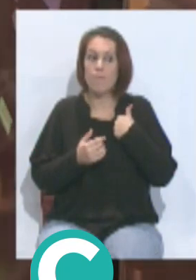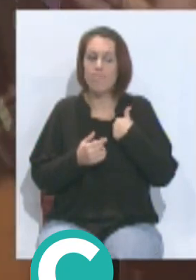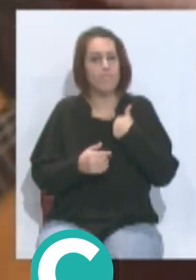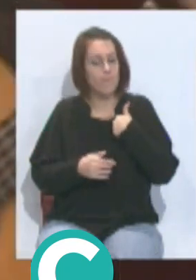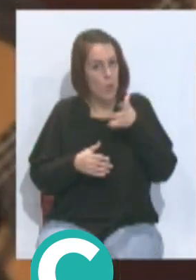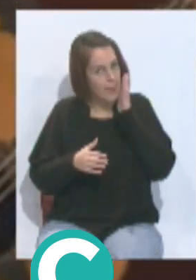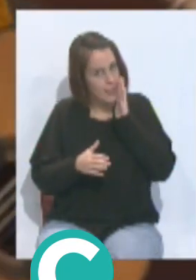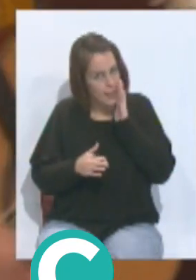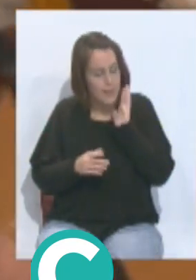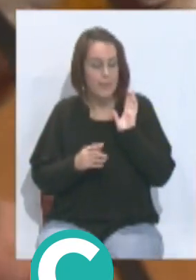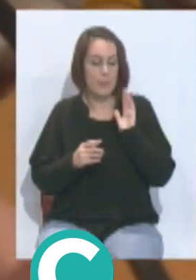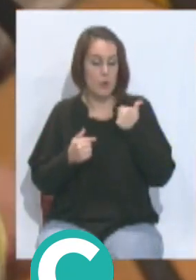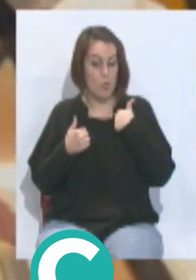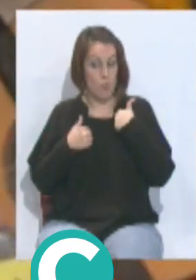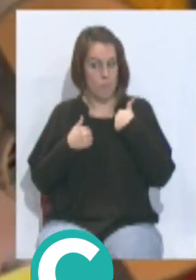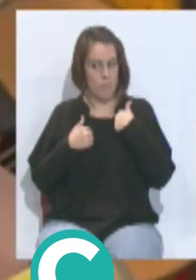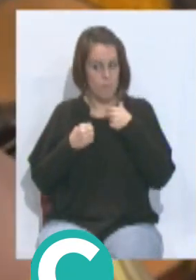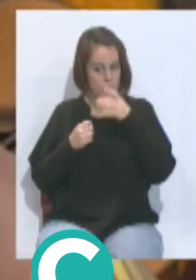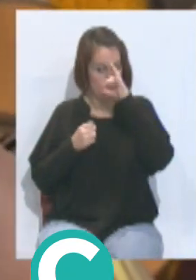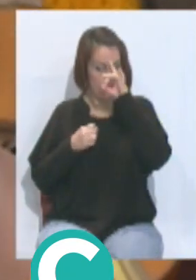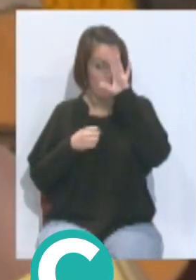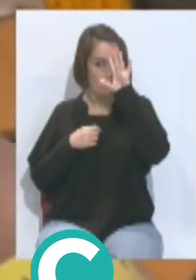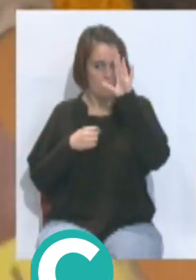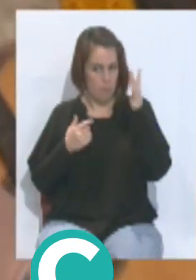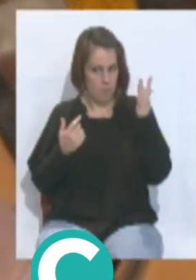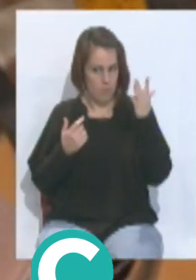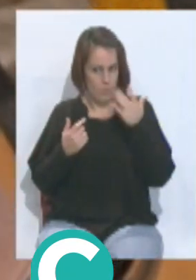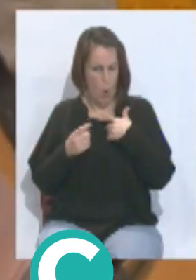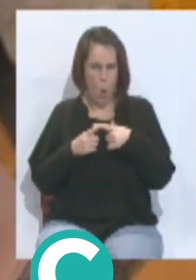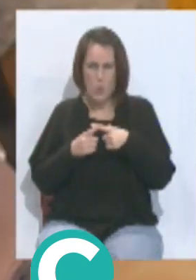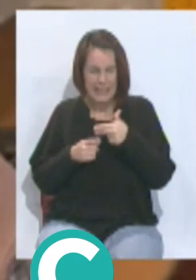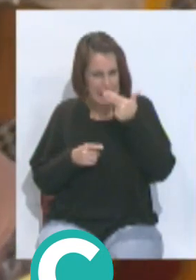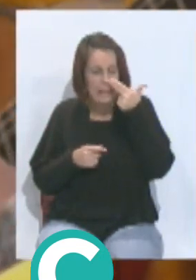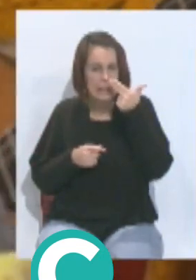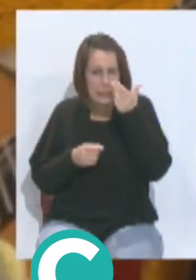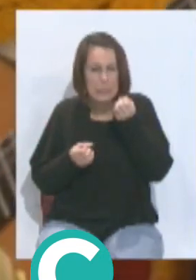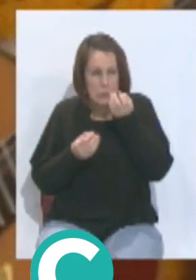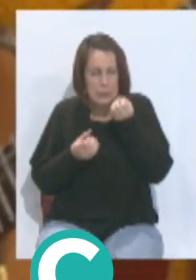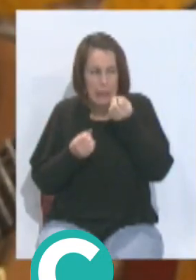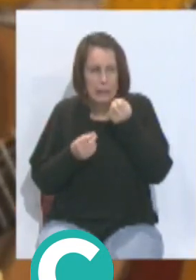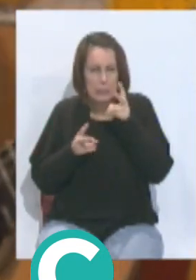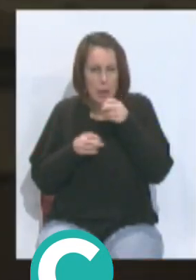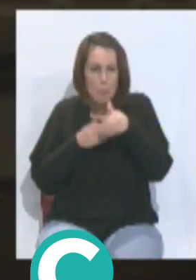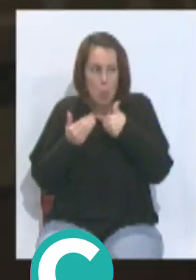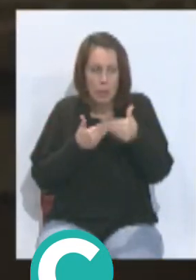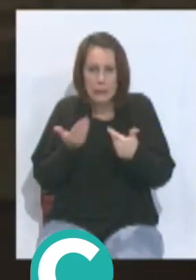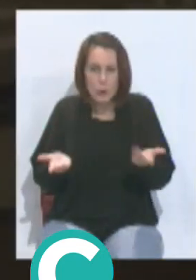que yo mismo a veces me he sorprendido de las cosas interesantes que hay que contar sobre el proceso